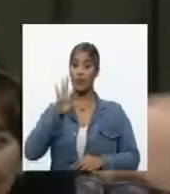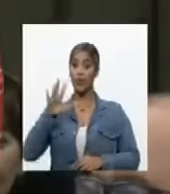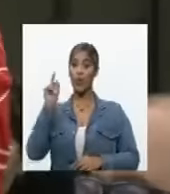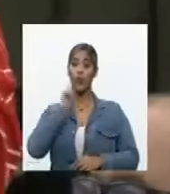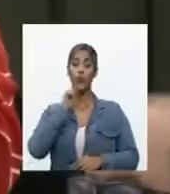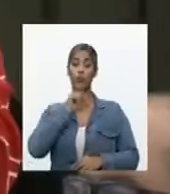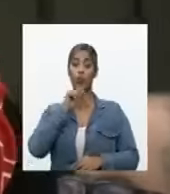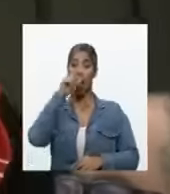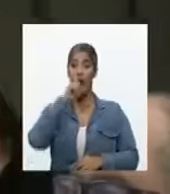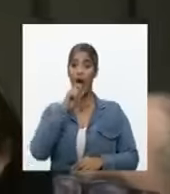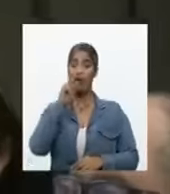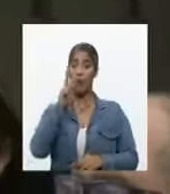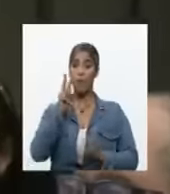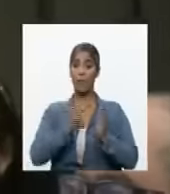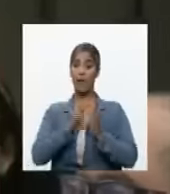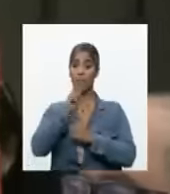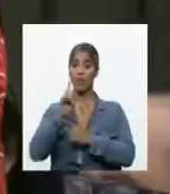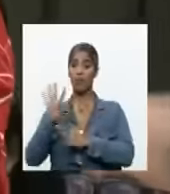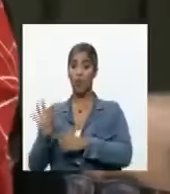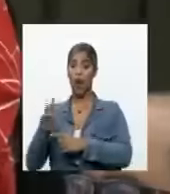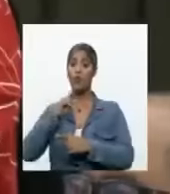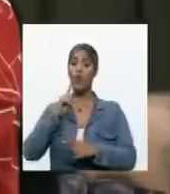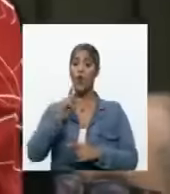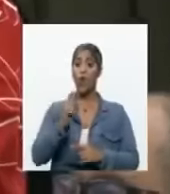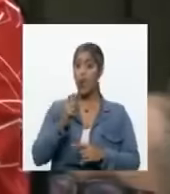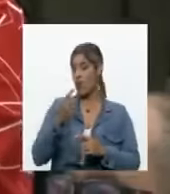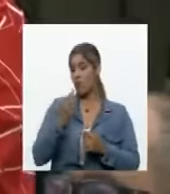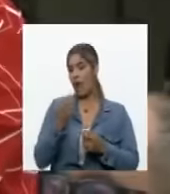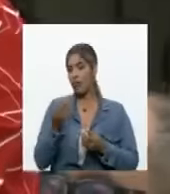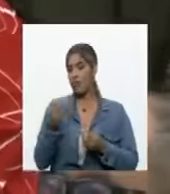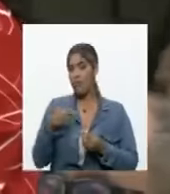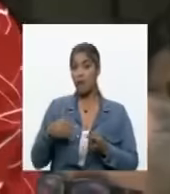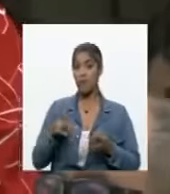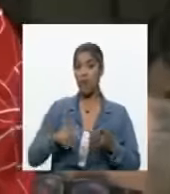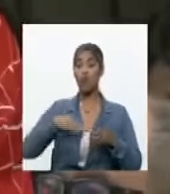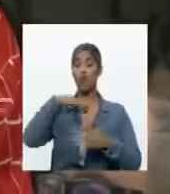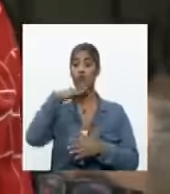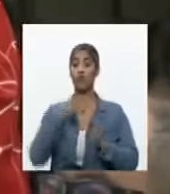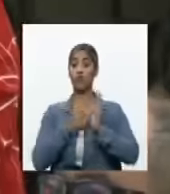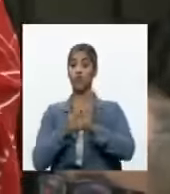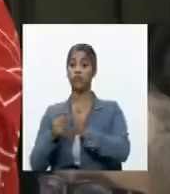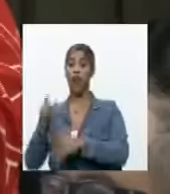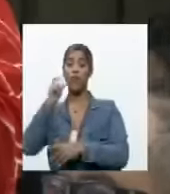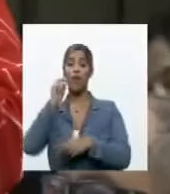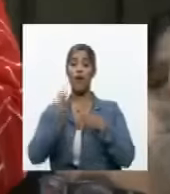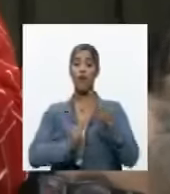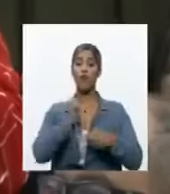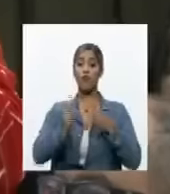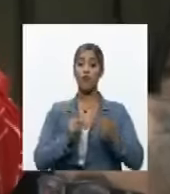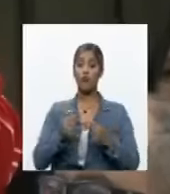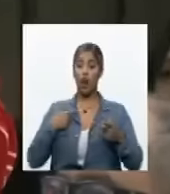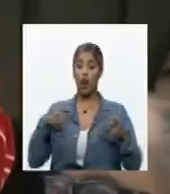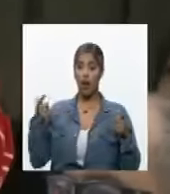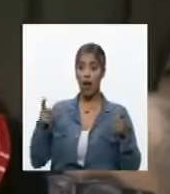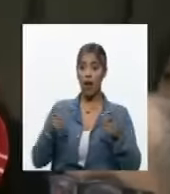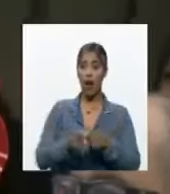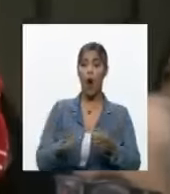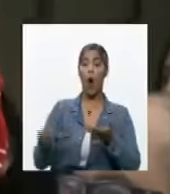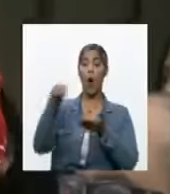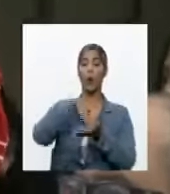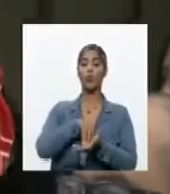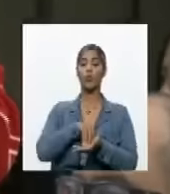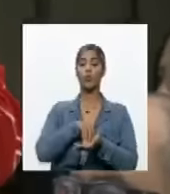octubre del año 2024 no pasó por debajo de la mesa. Las mujeres revolucionarias nos reunimos una vez